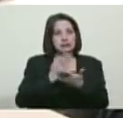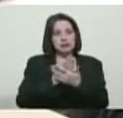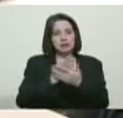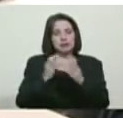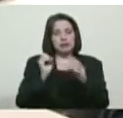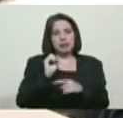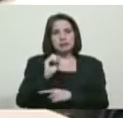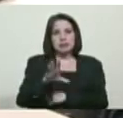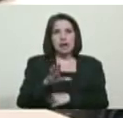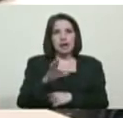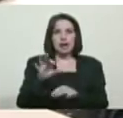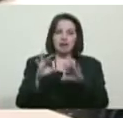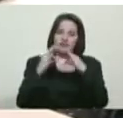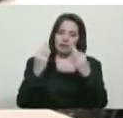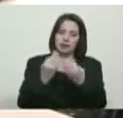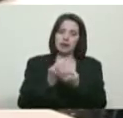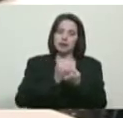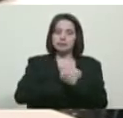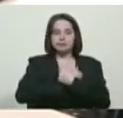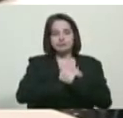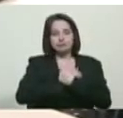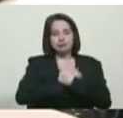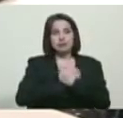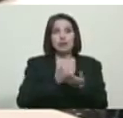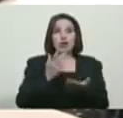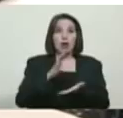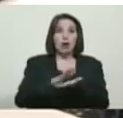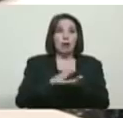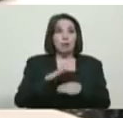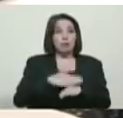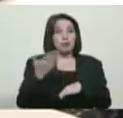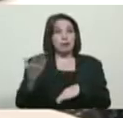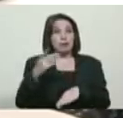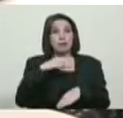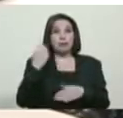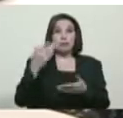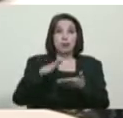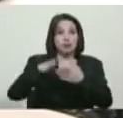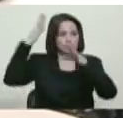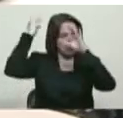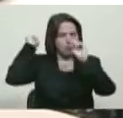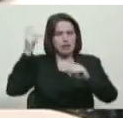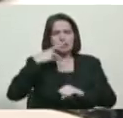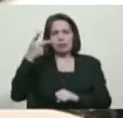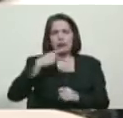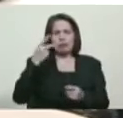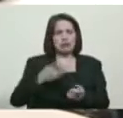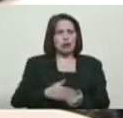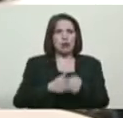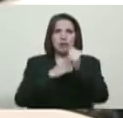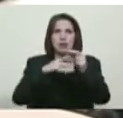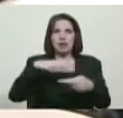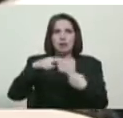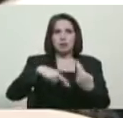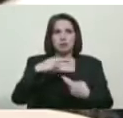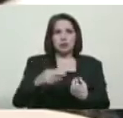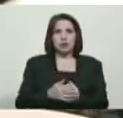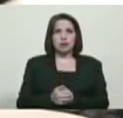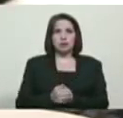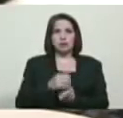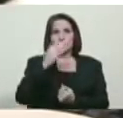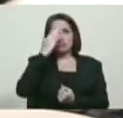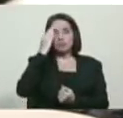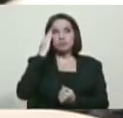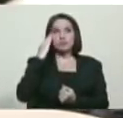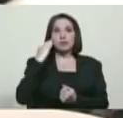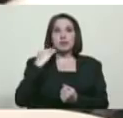de condolencia a familiares, amigos, por la pérdida de Alí Rodríguez Araque, diplomático, político, líder revolucionario. Sin duda, un